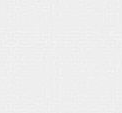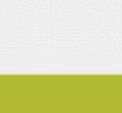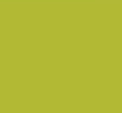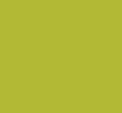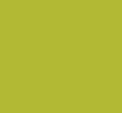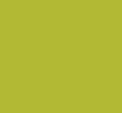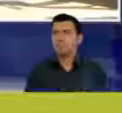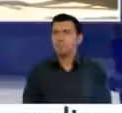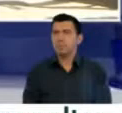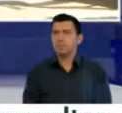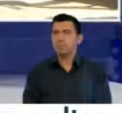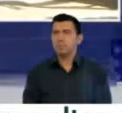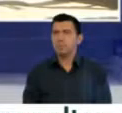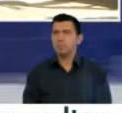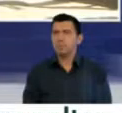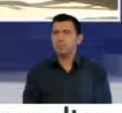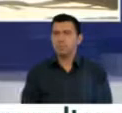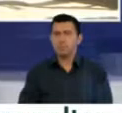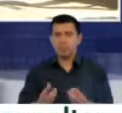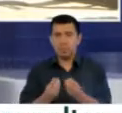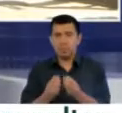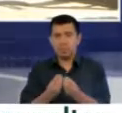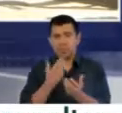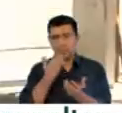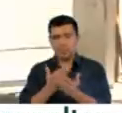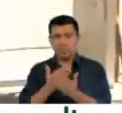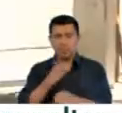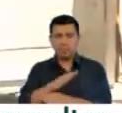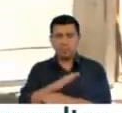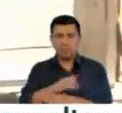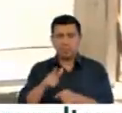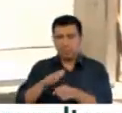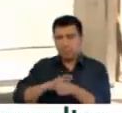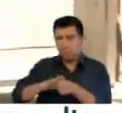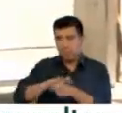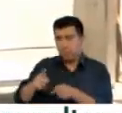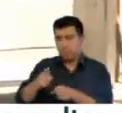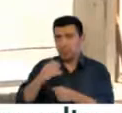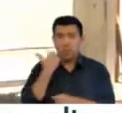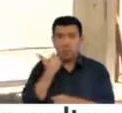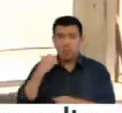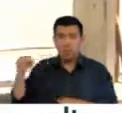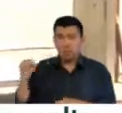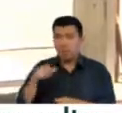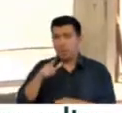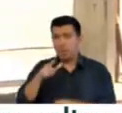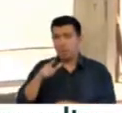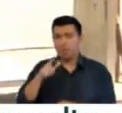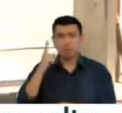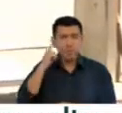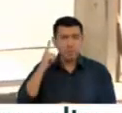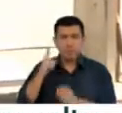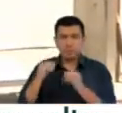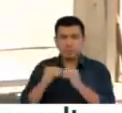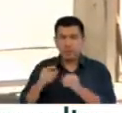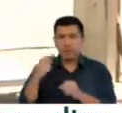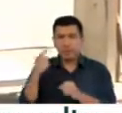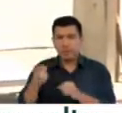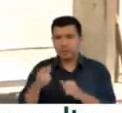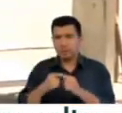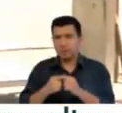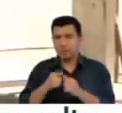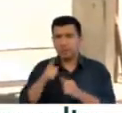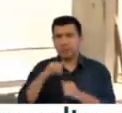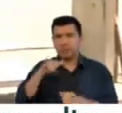canaltro.com. Compañeros, buenas tardes. Pues uno de los casos más sonados en los últimos años en Ocaña tiene que ver con la falta de atención de que ha sido víctima la